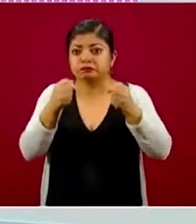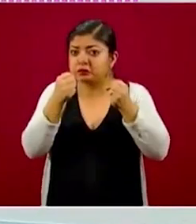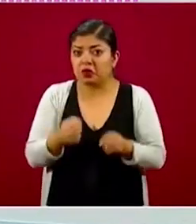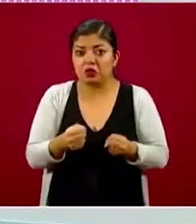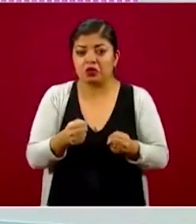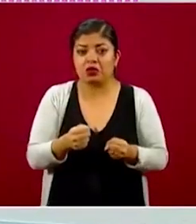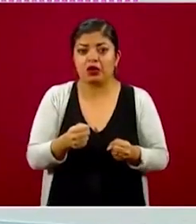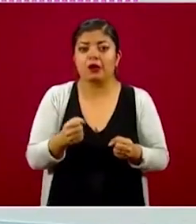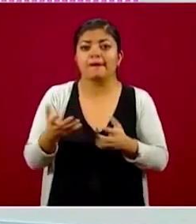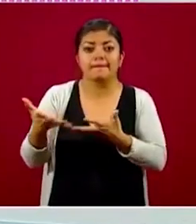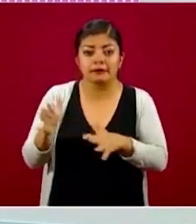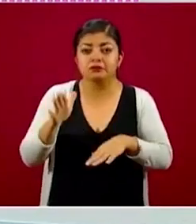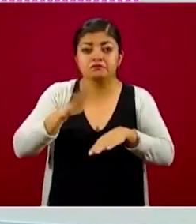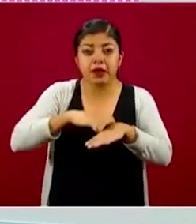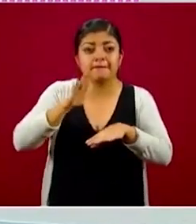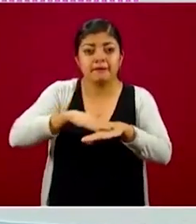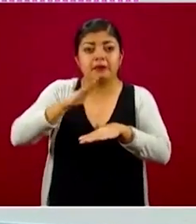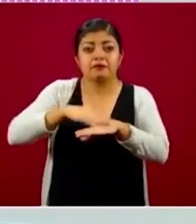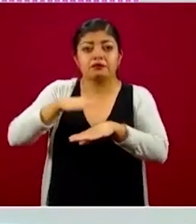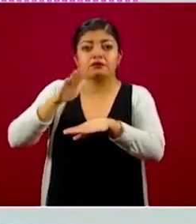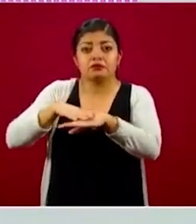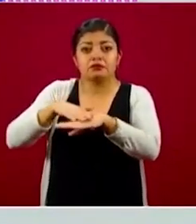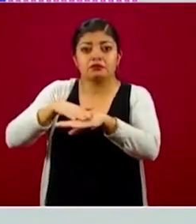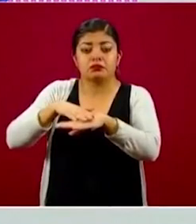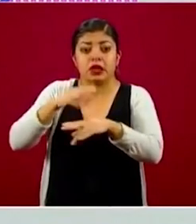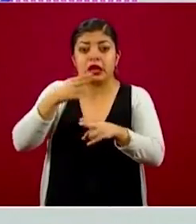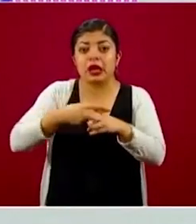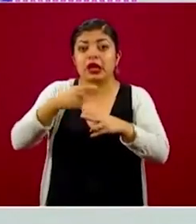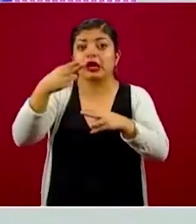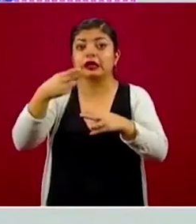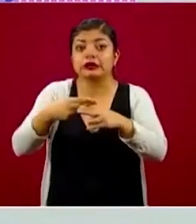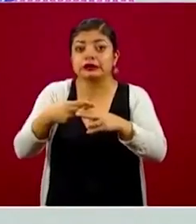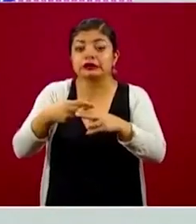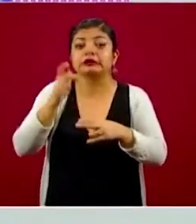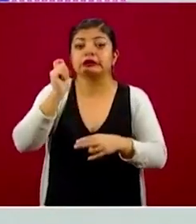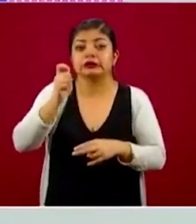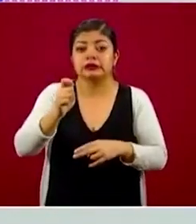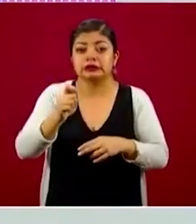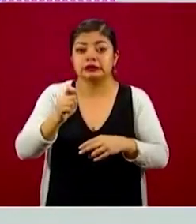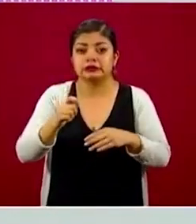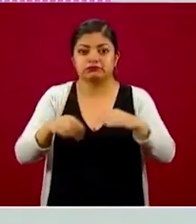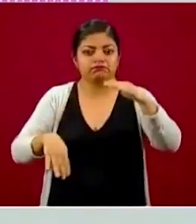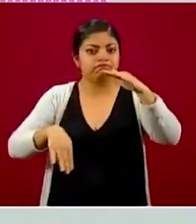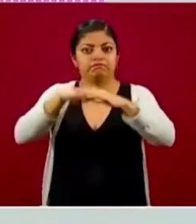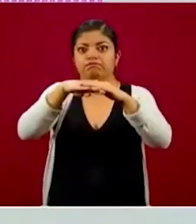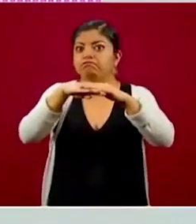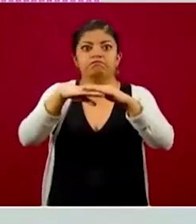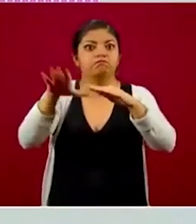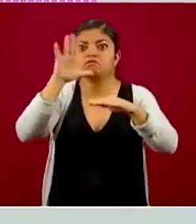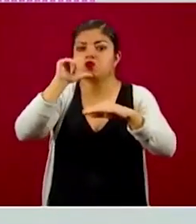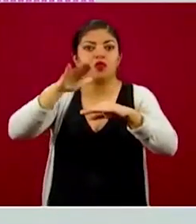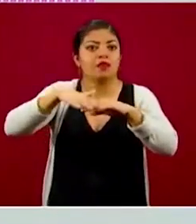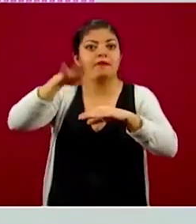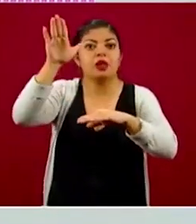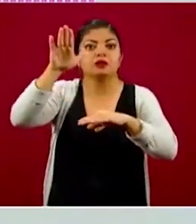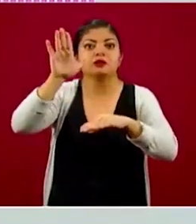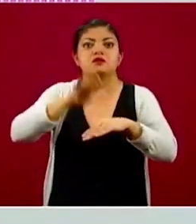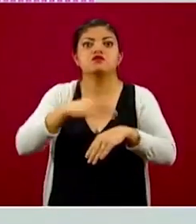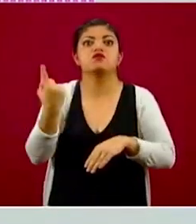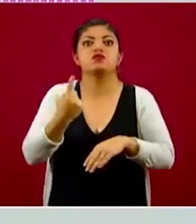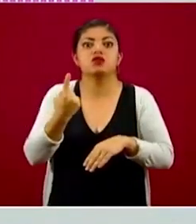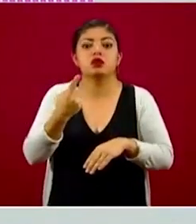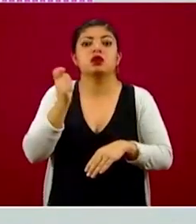y aumentarían y aumentarían aumentarían hasta llegar a un punto donde ya no pueden aumentar más porque ya